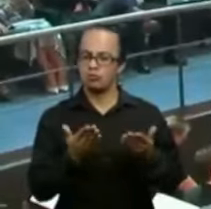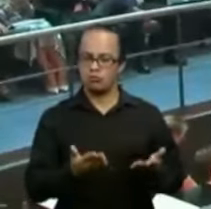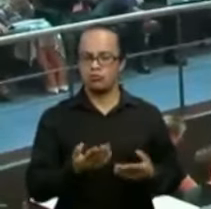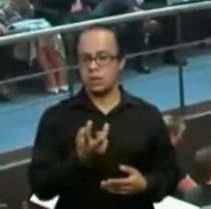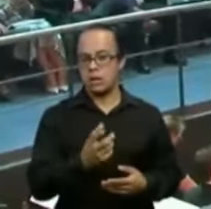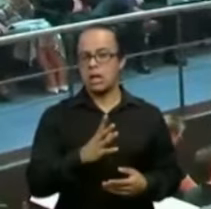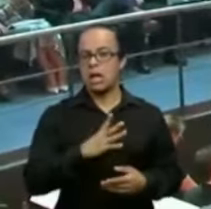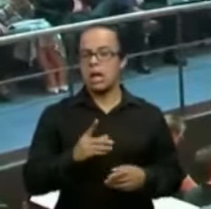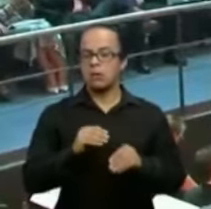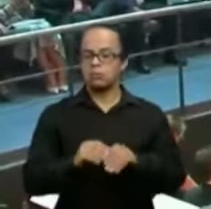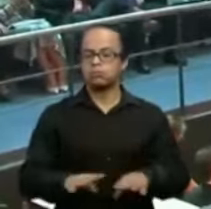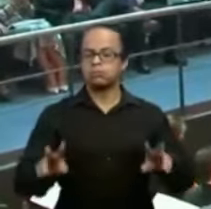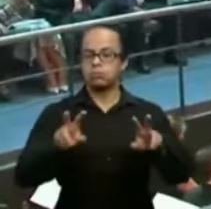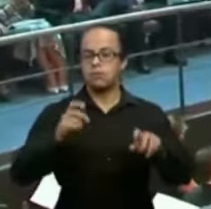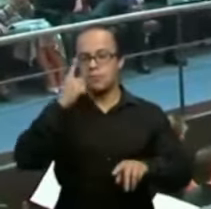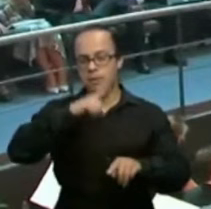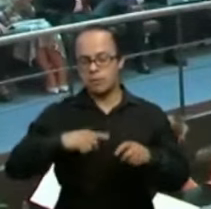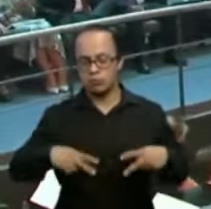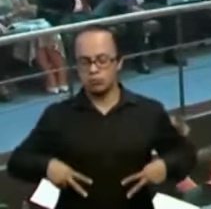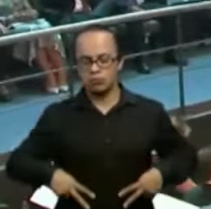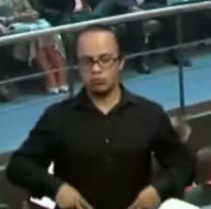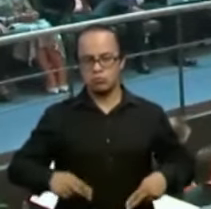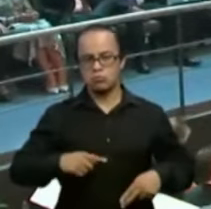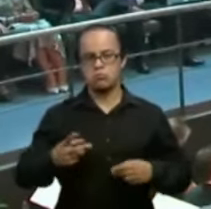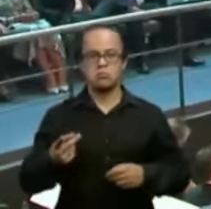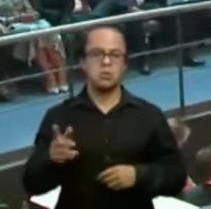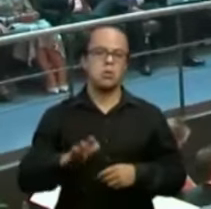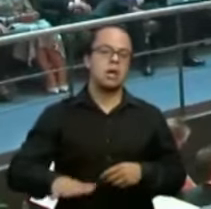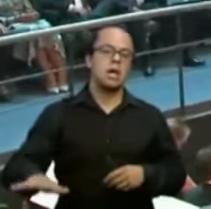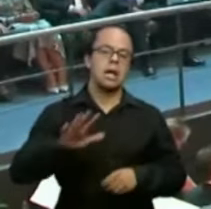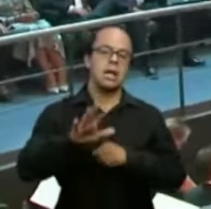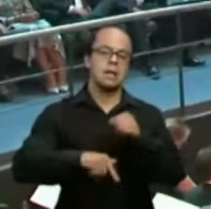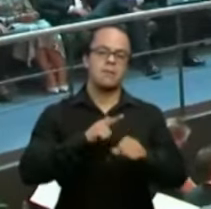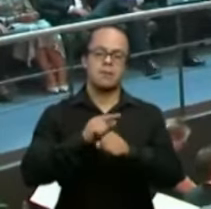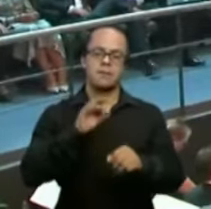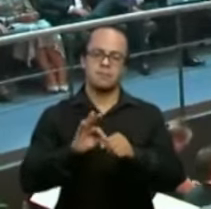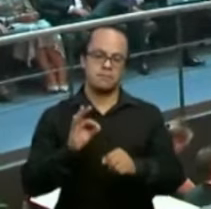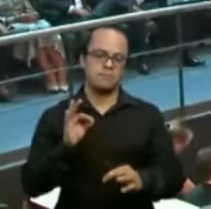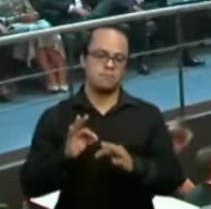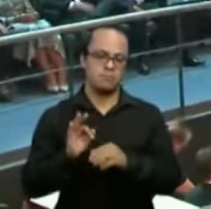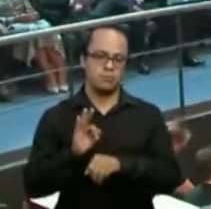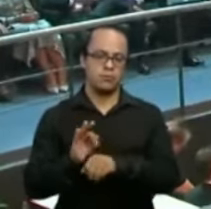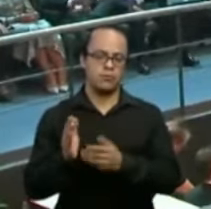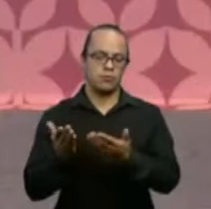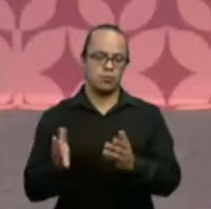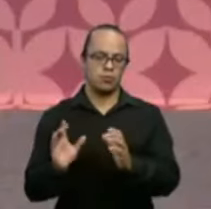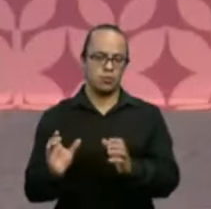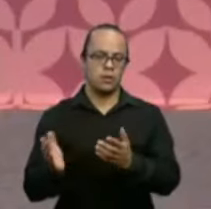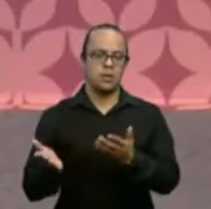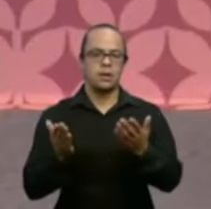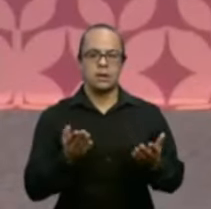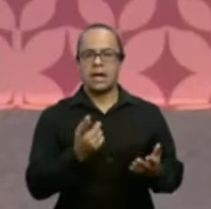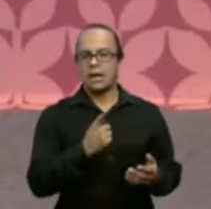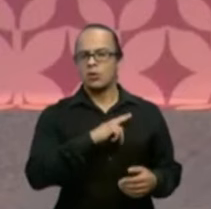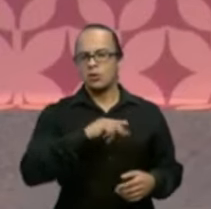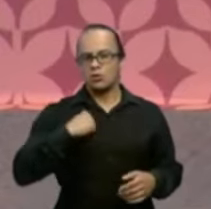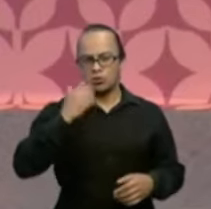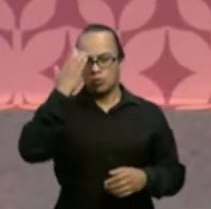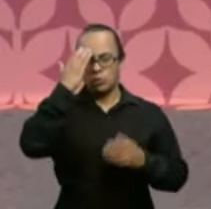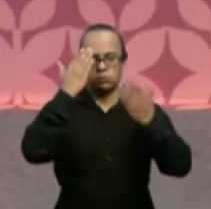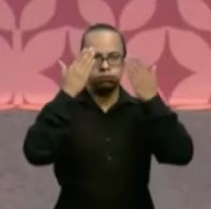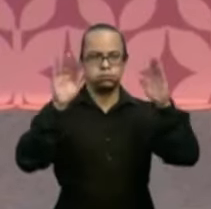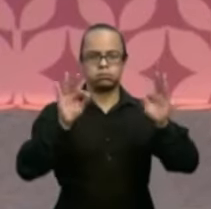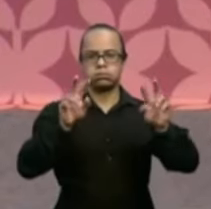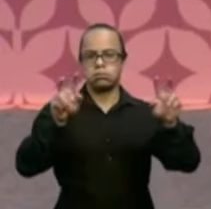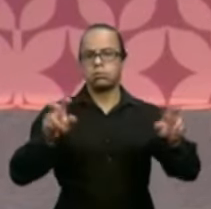una cruzada de esterilización para nuestros animales. Afirmo que con plena responsabilidad y absoluta conciencia histórica